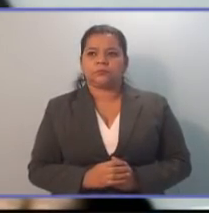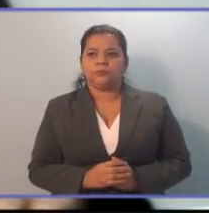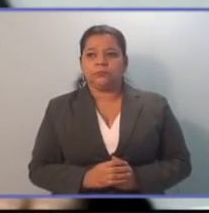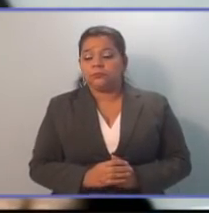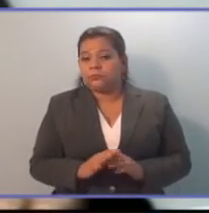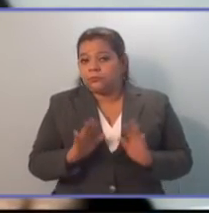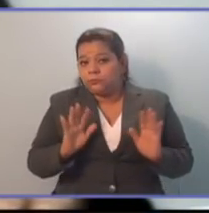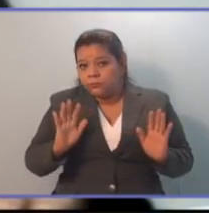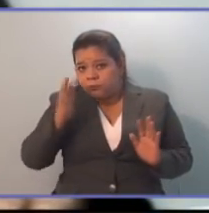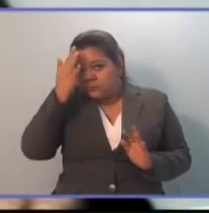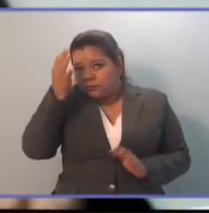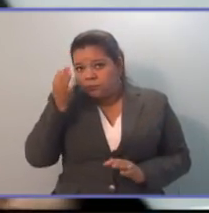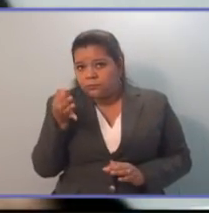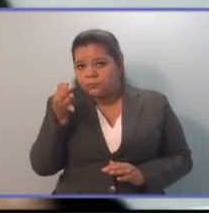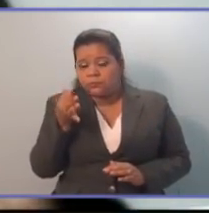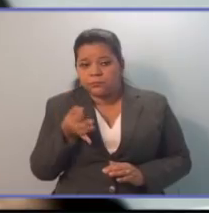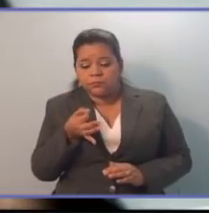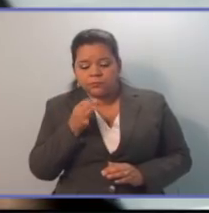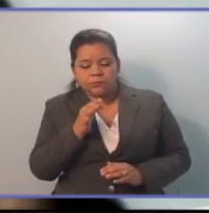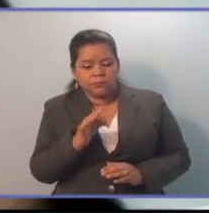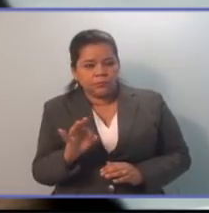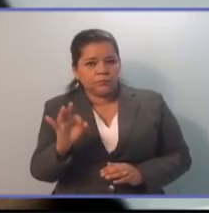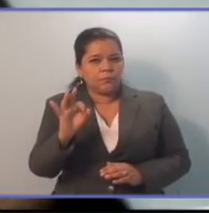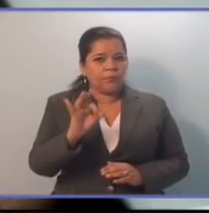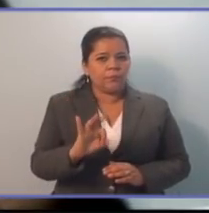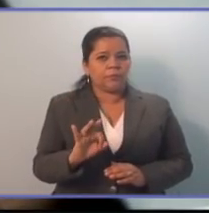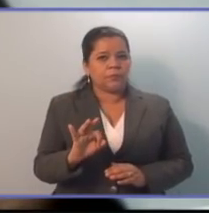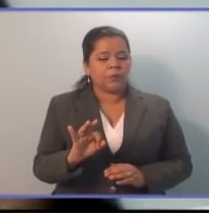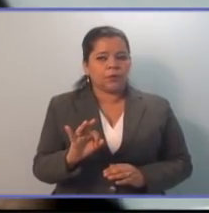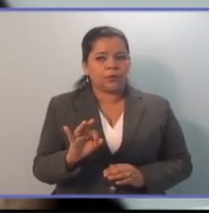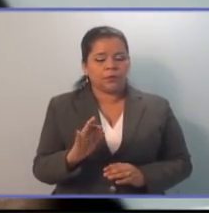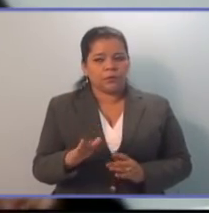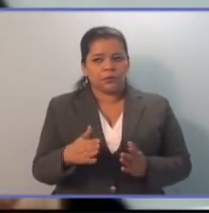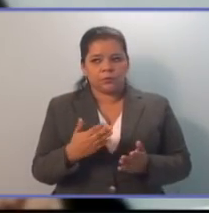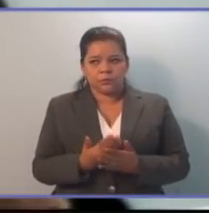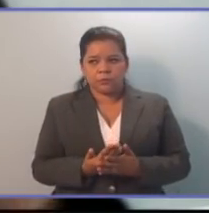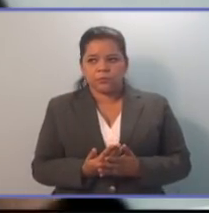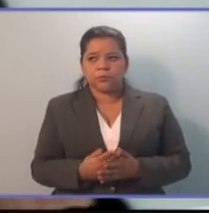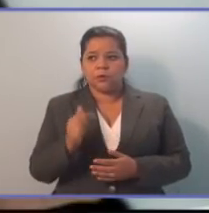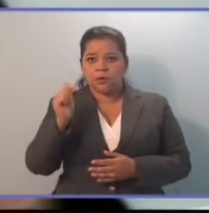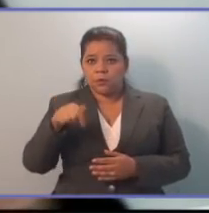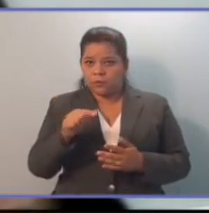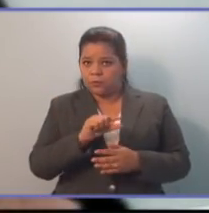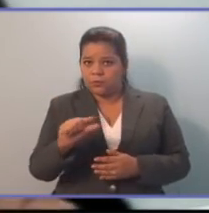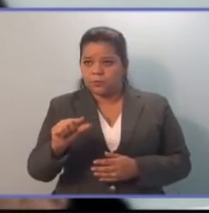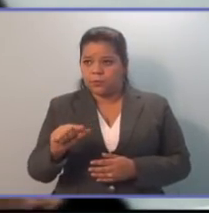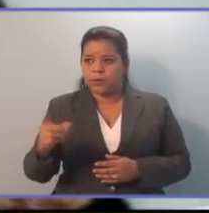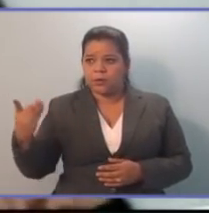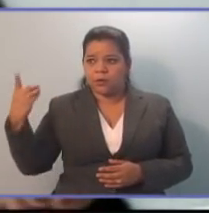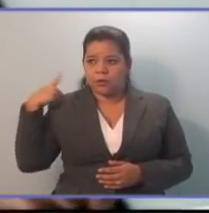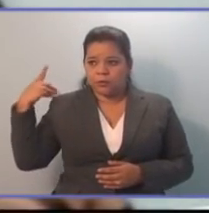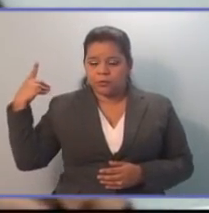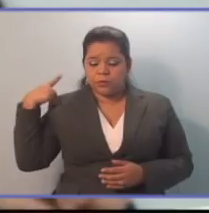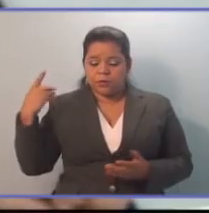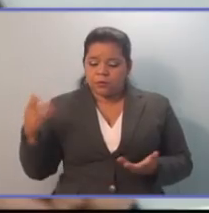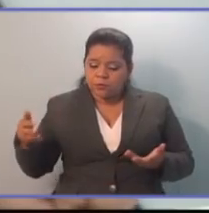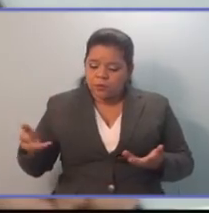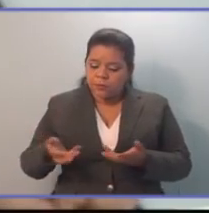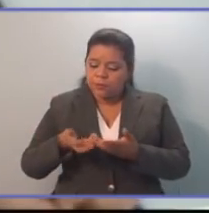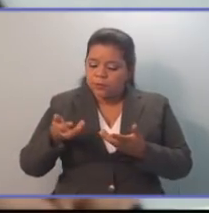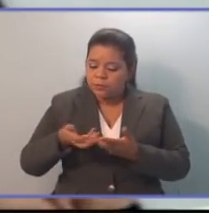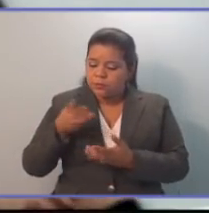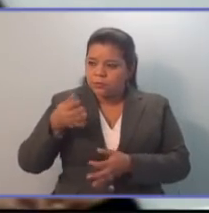Creo que el fortalecimiento a la hoy llamada Dirección de Investigación